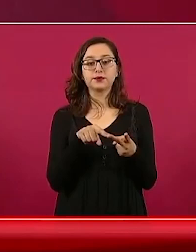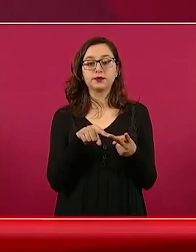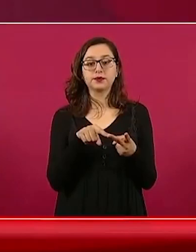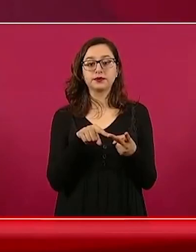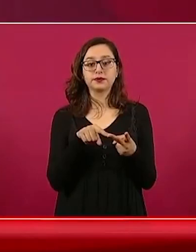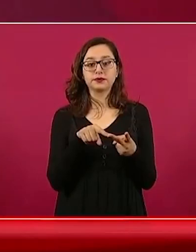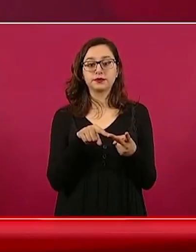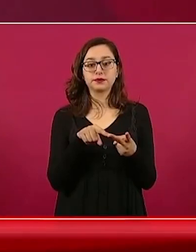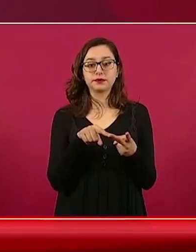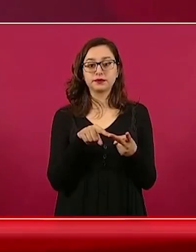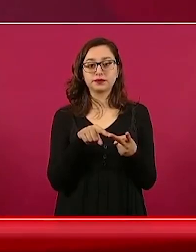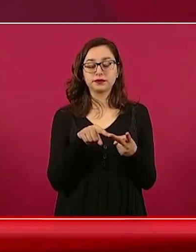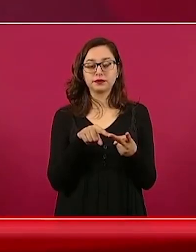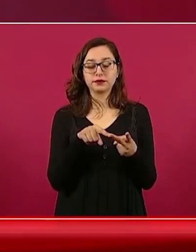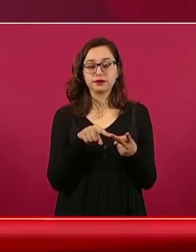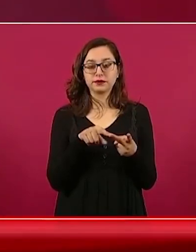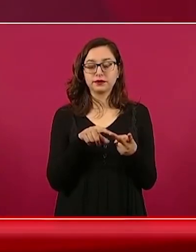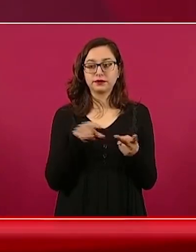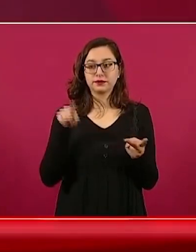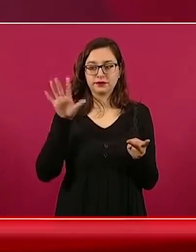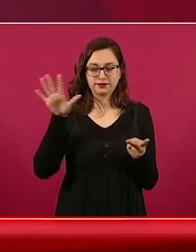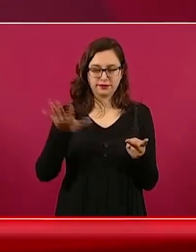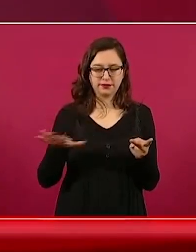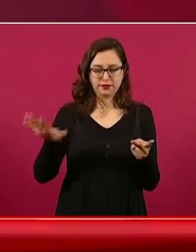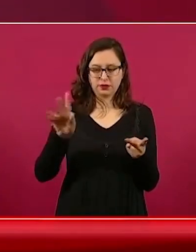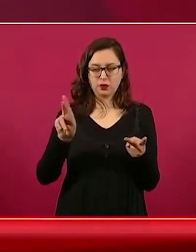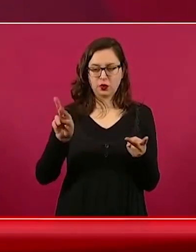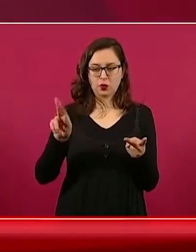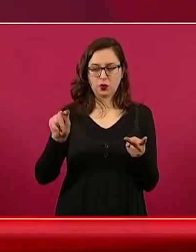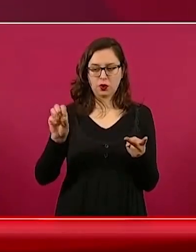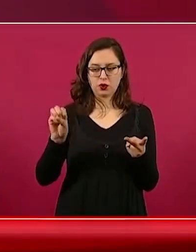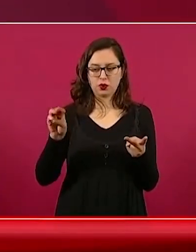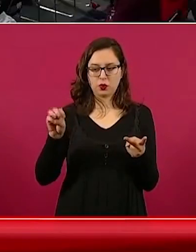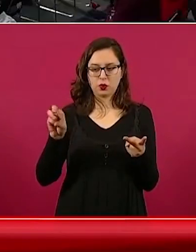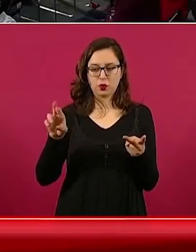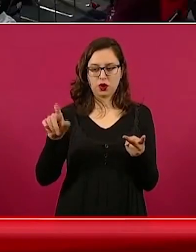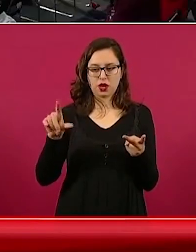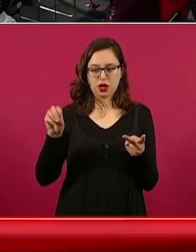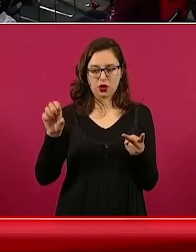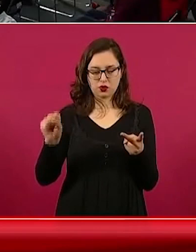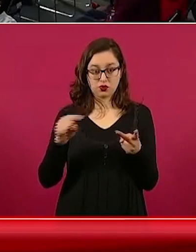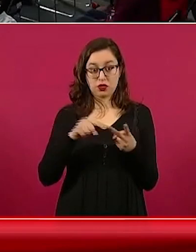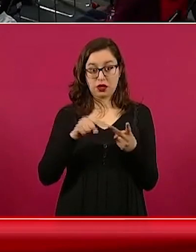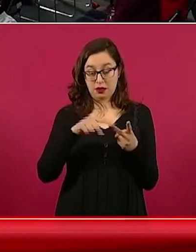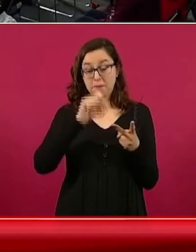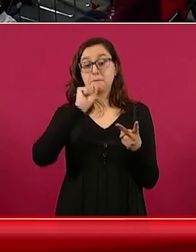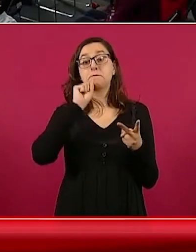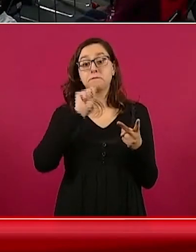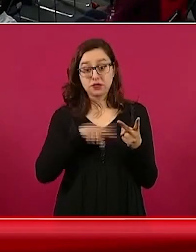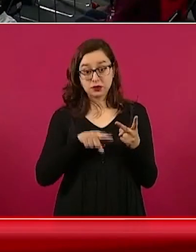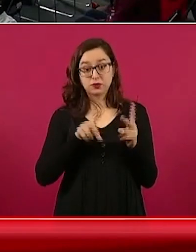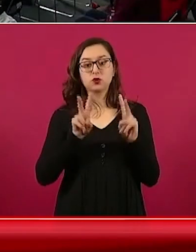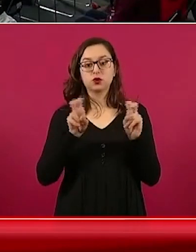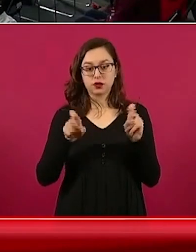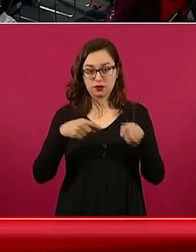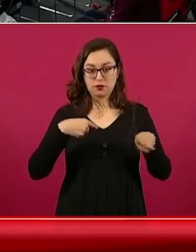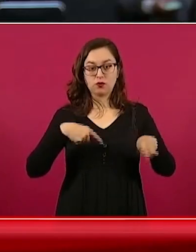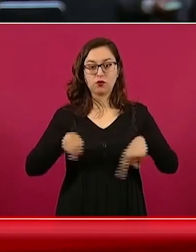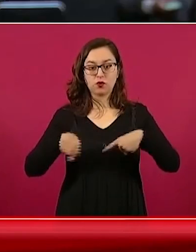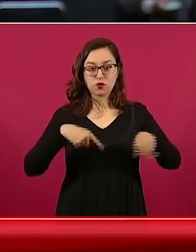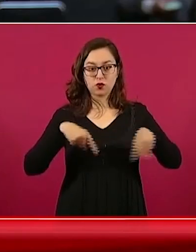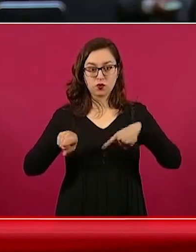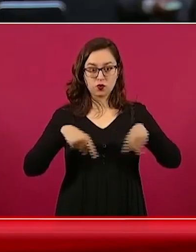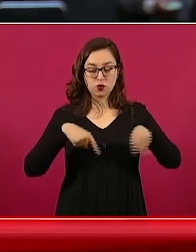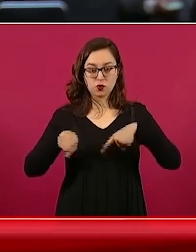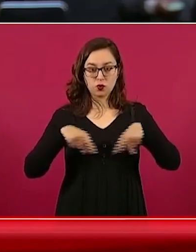Puerto Morelos, con los dos, y también con Mejía para lo del fútbol, y a ver si hacemos